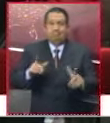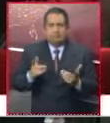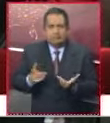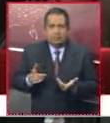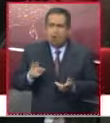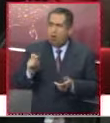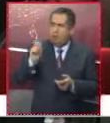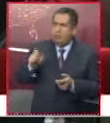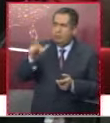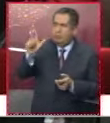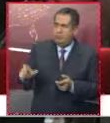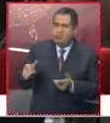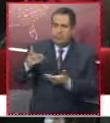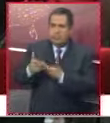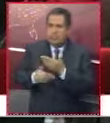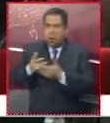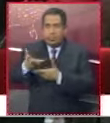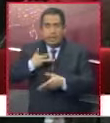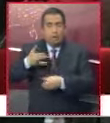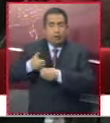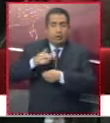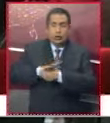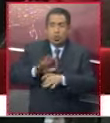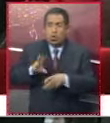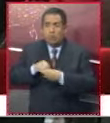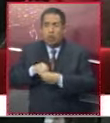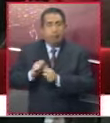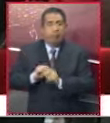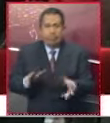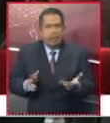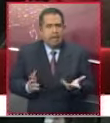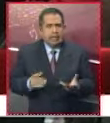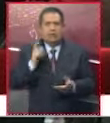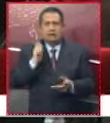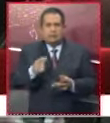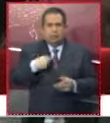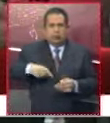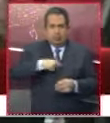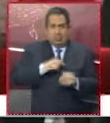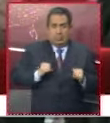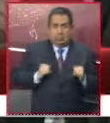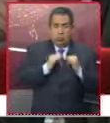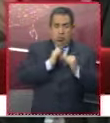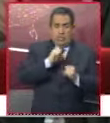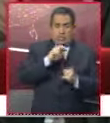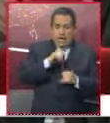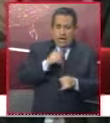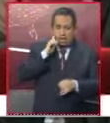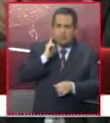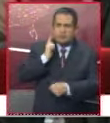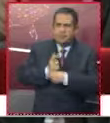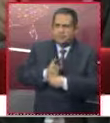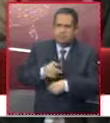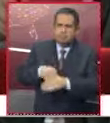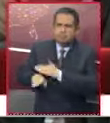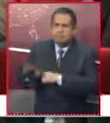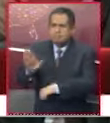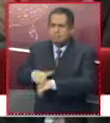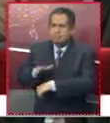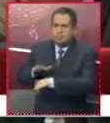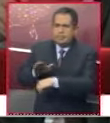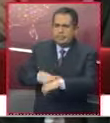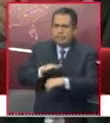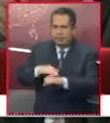público con motivo del derecho de acceso a la información, el Instituto está incluso obligado a dar vista a los órganos competentes para